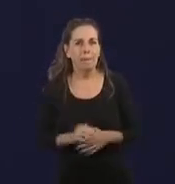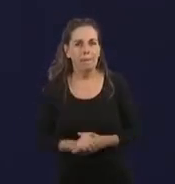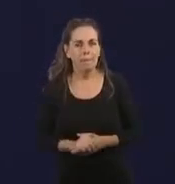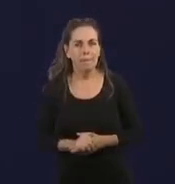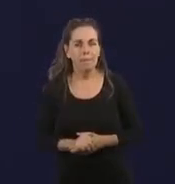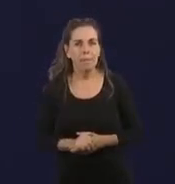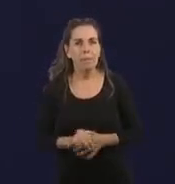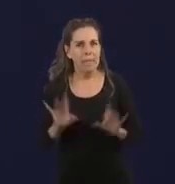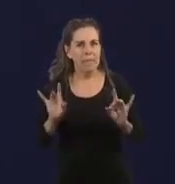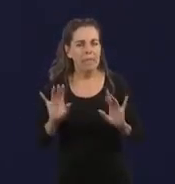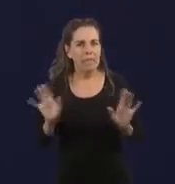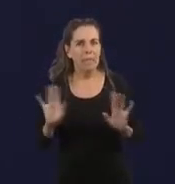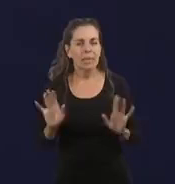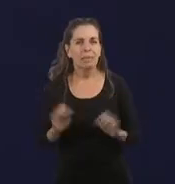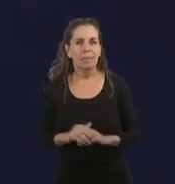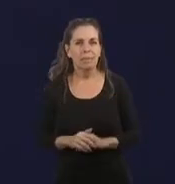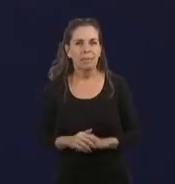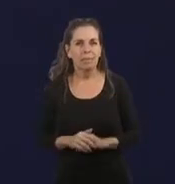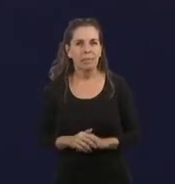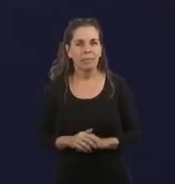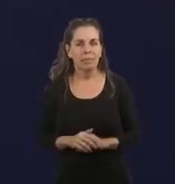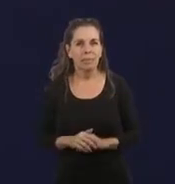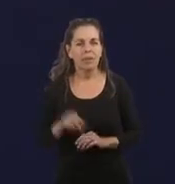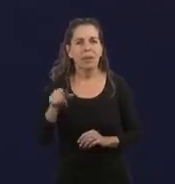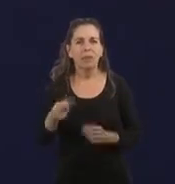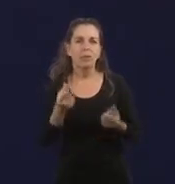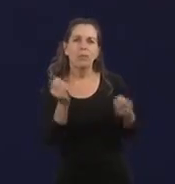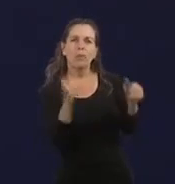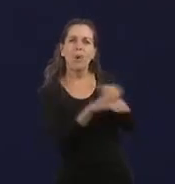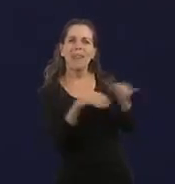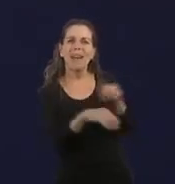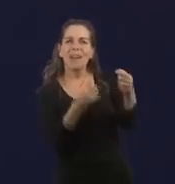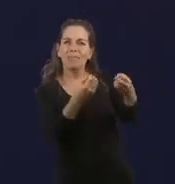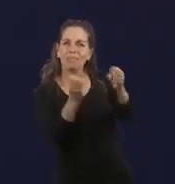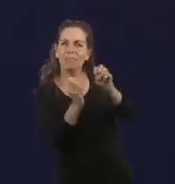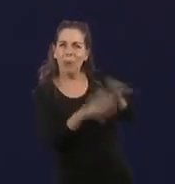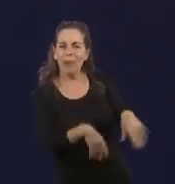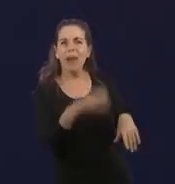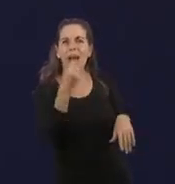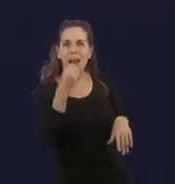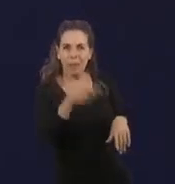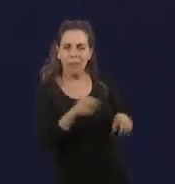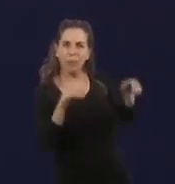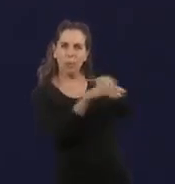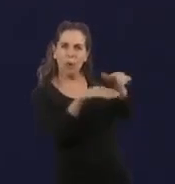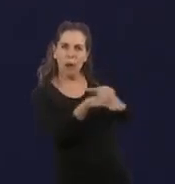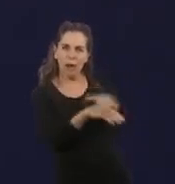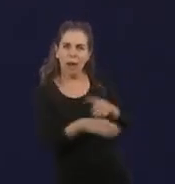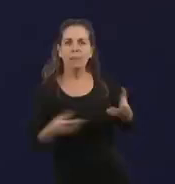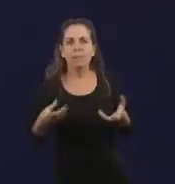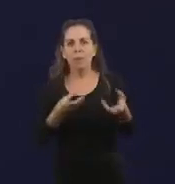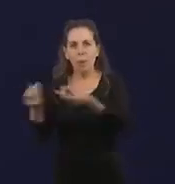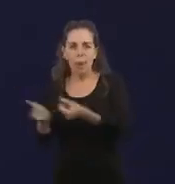la complejidad que tenía este acopio de alimentos, primero era lo que les fui comentando acá durante la